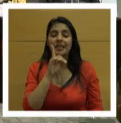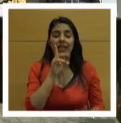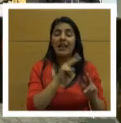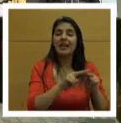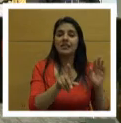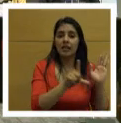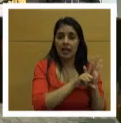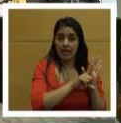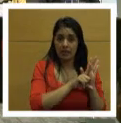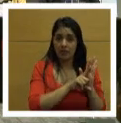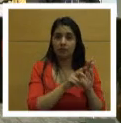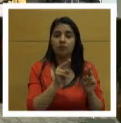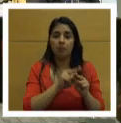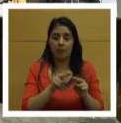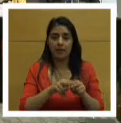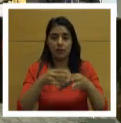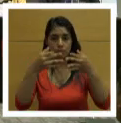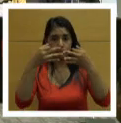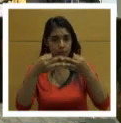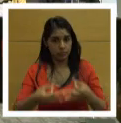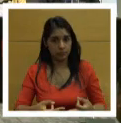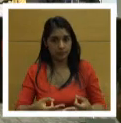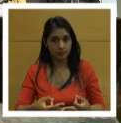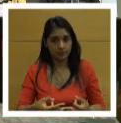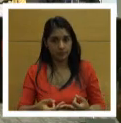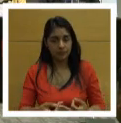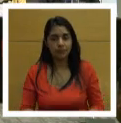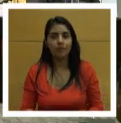para actuar con equidad y poder